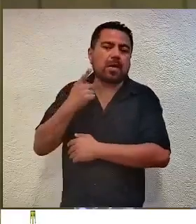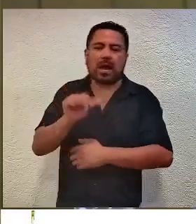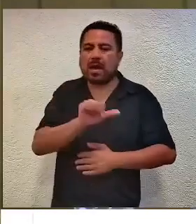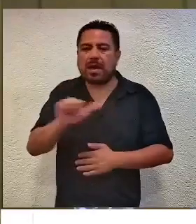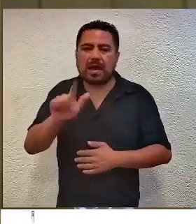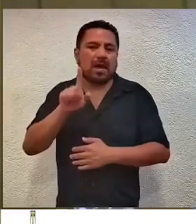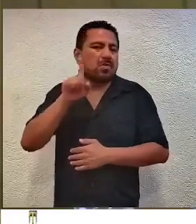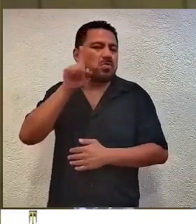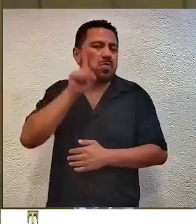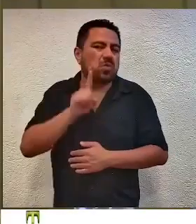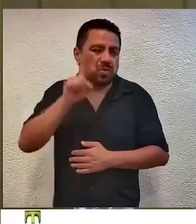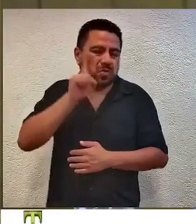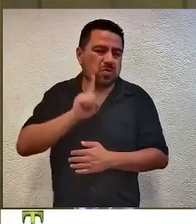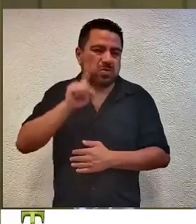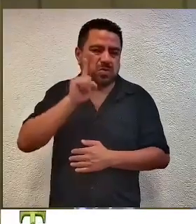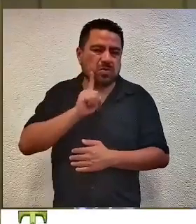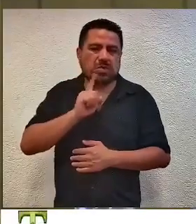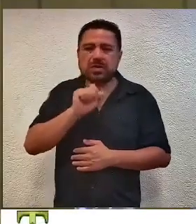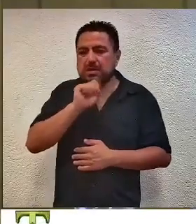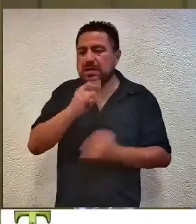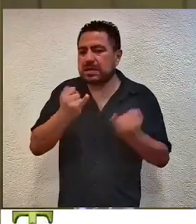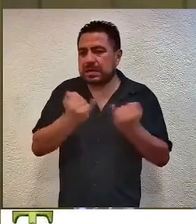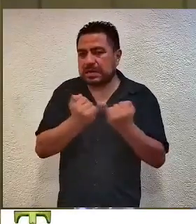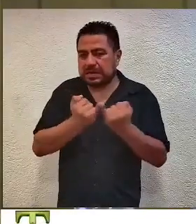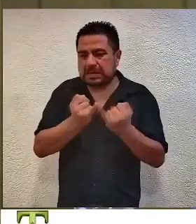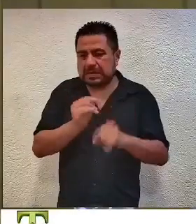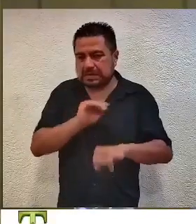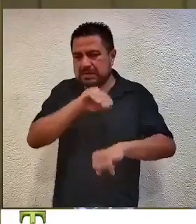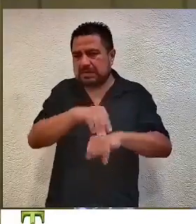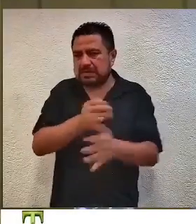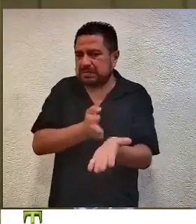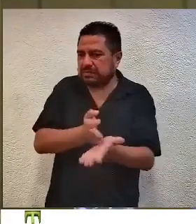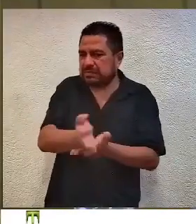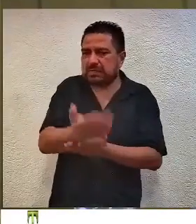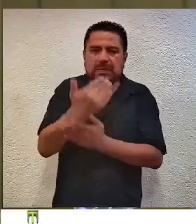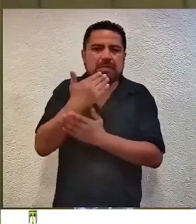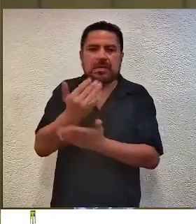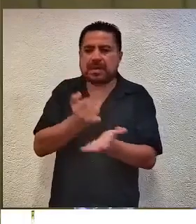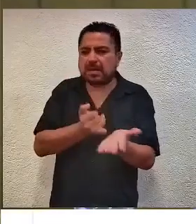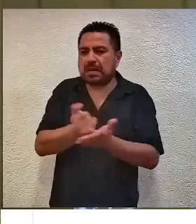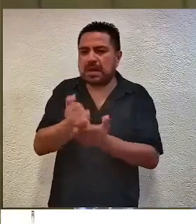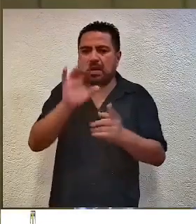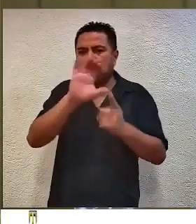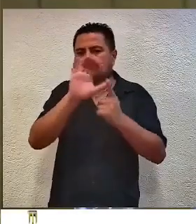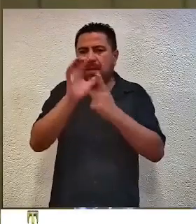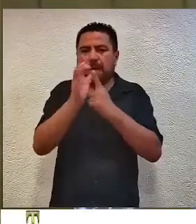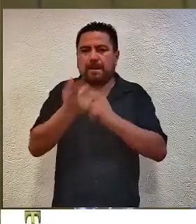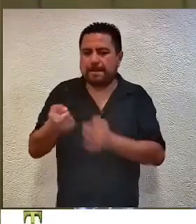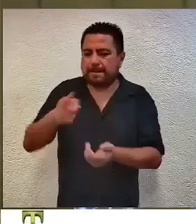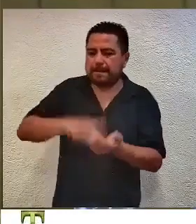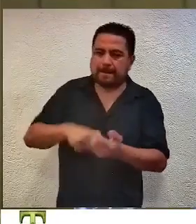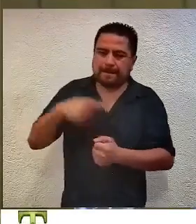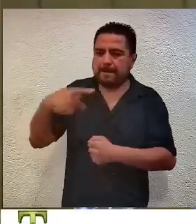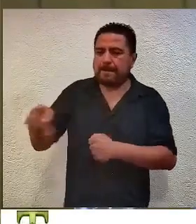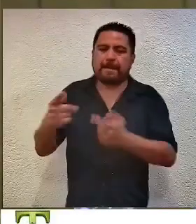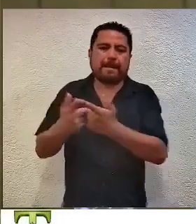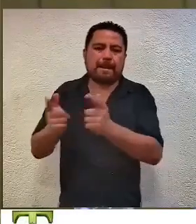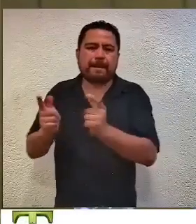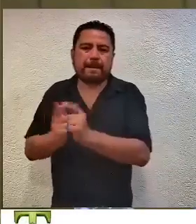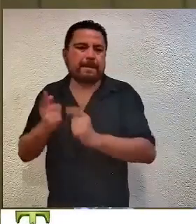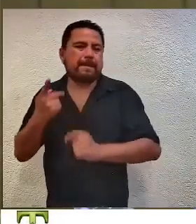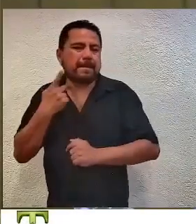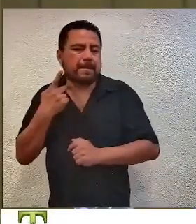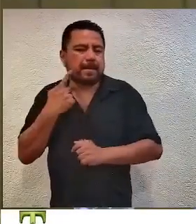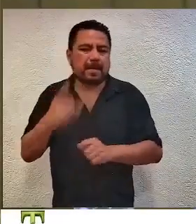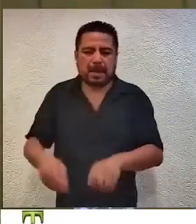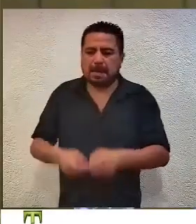de género y dejar firme la determinación de la comisión intrapartidaria por cuanto a la